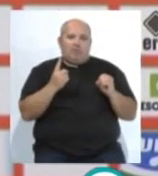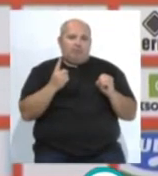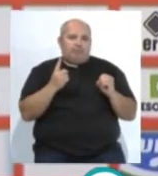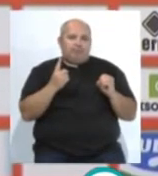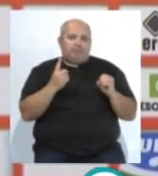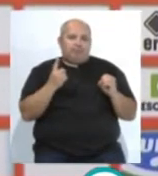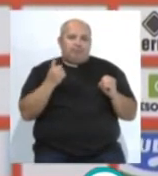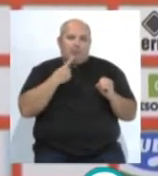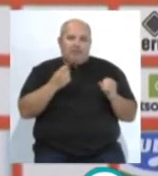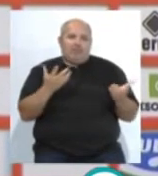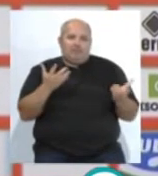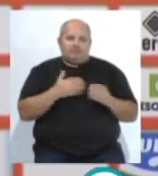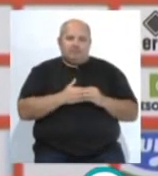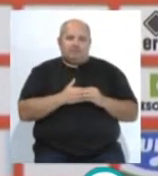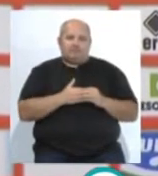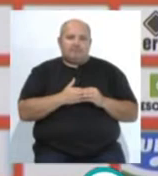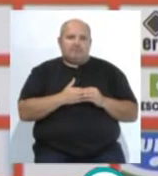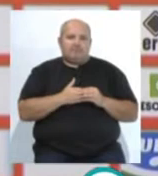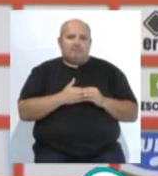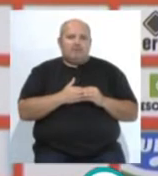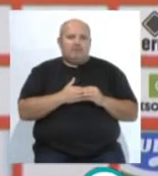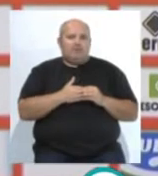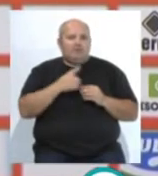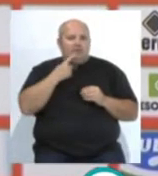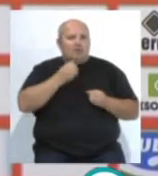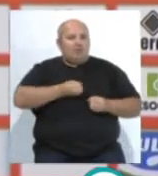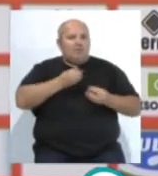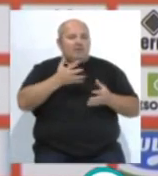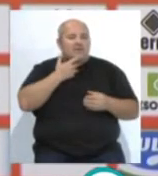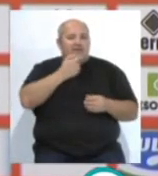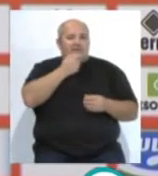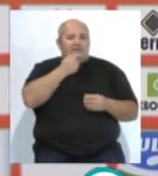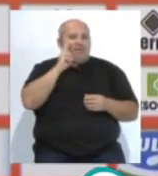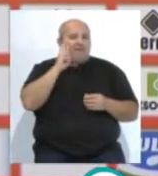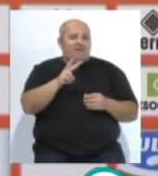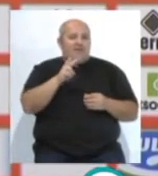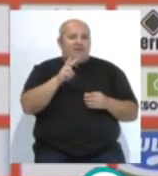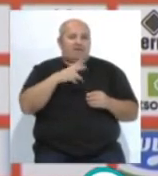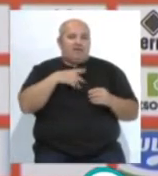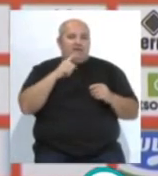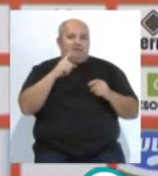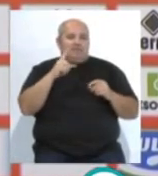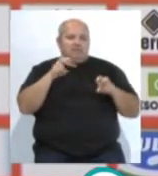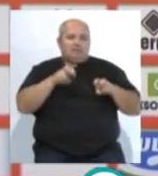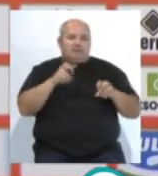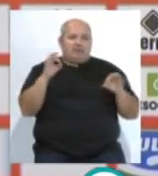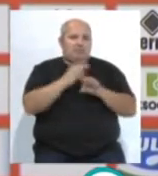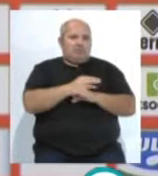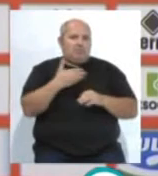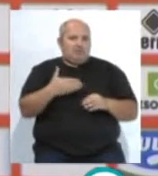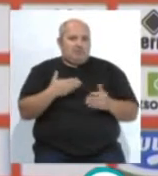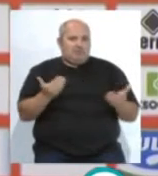eso es muy complicado. Y bueno, y lo comento. Si el árbitro lo ve, él estará de acuerdo conmigo. Se ha equivocado y ya